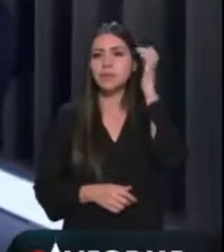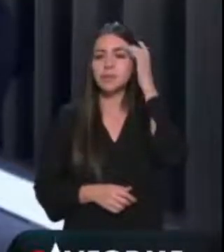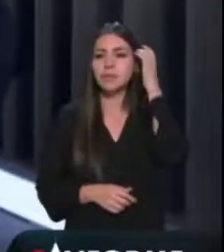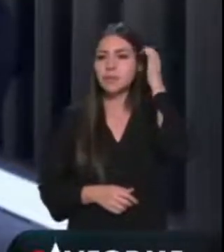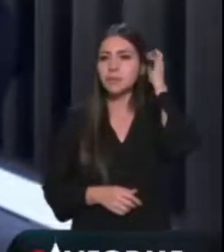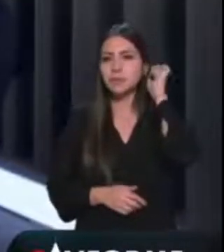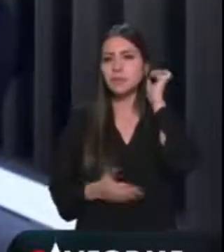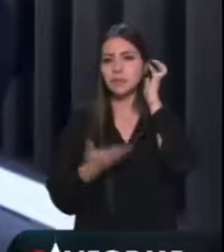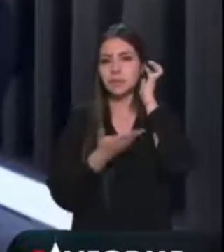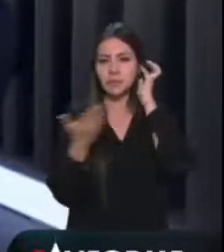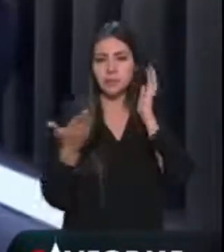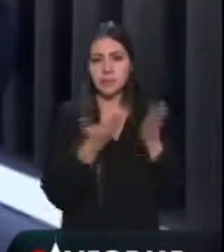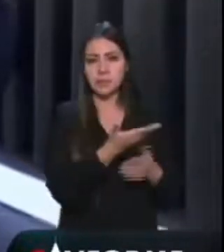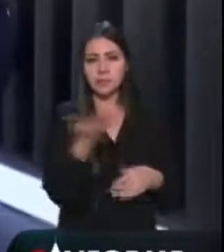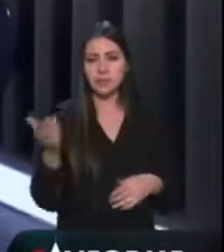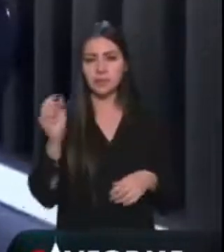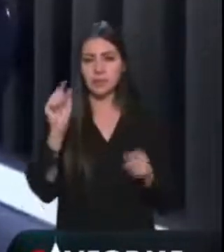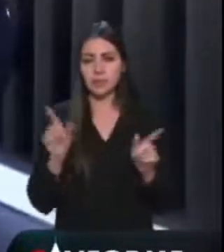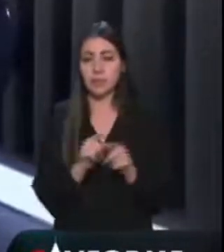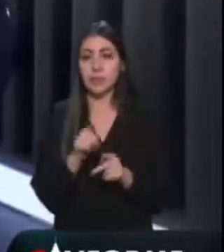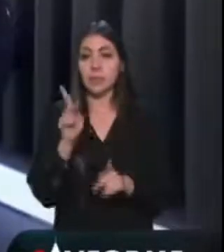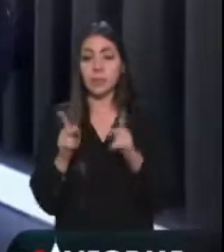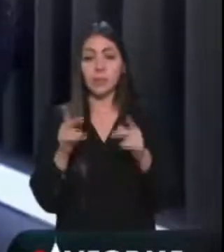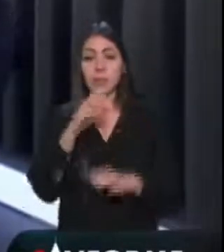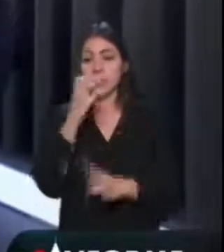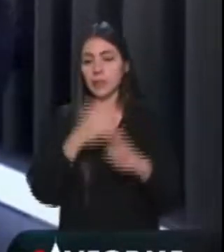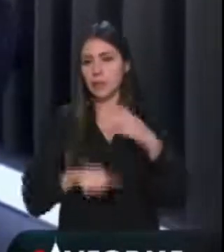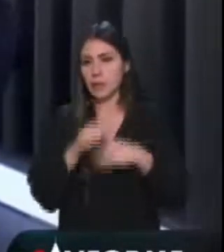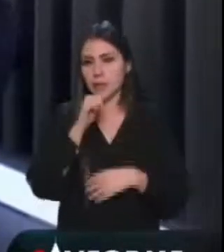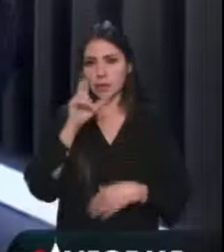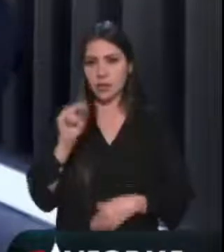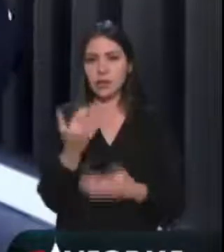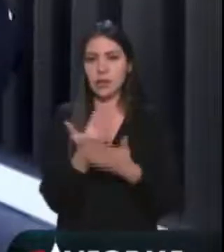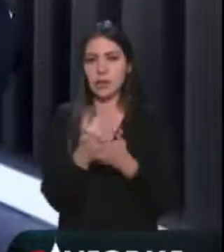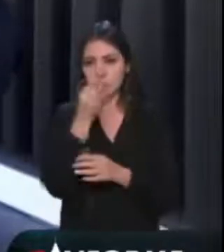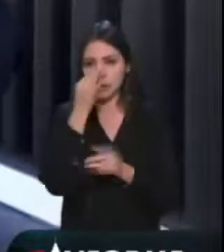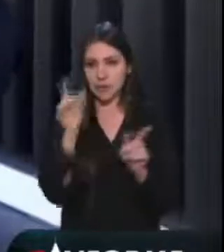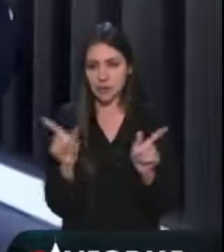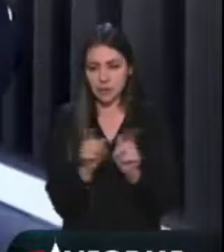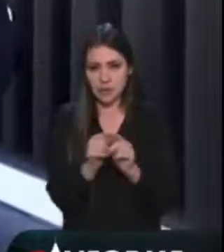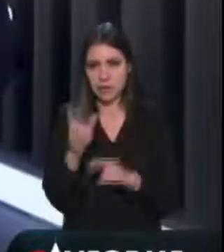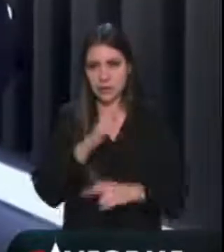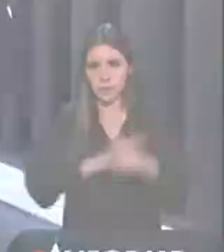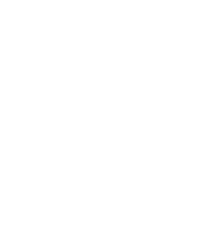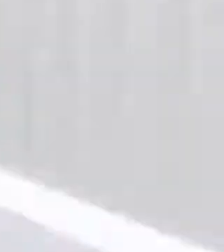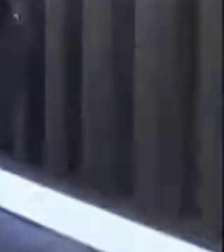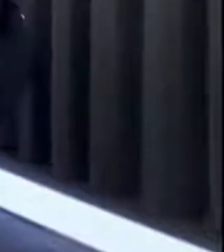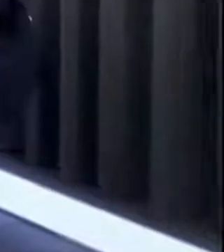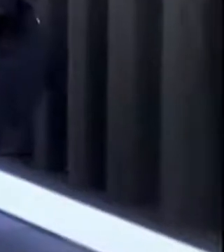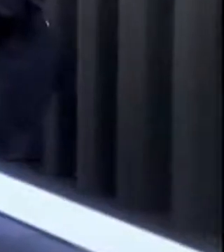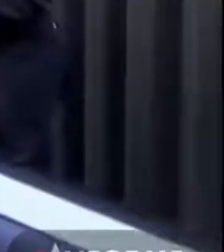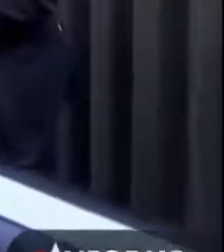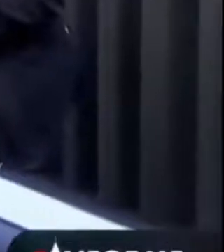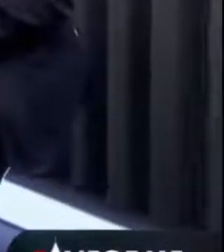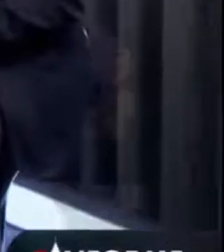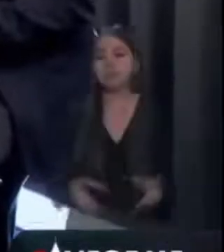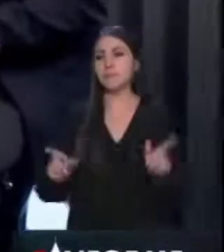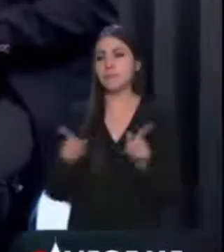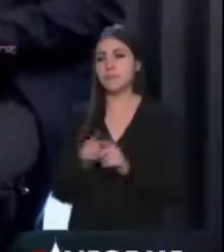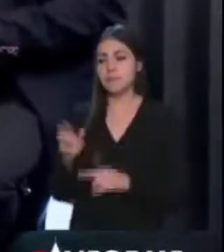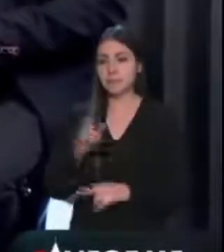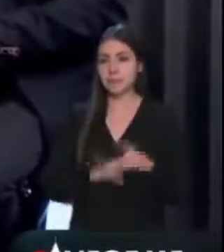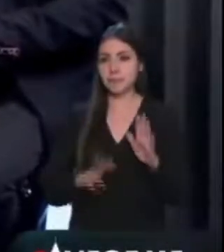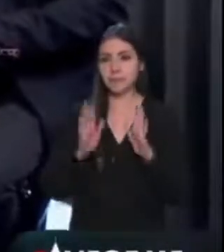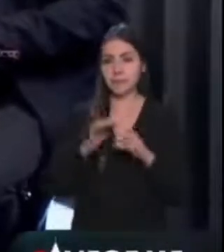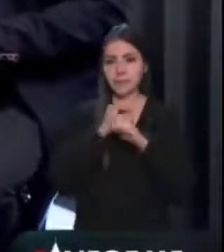corte, pero no hemos terminado esta conversación. Permítanos ir al corte, regresamos para cerrar. Ya estamos de regreso en Informe